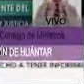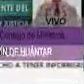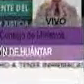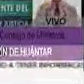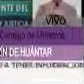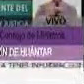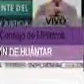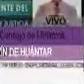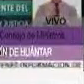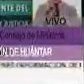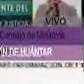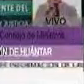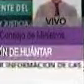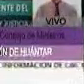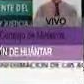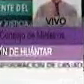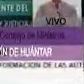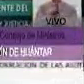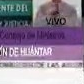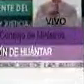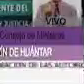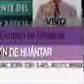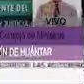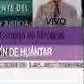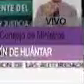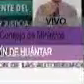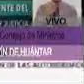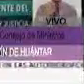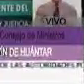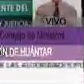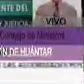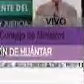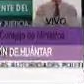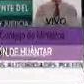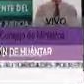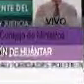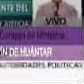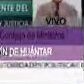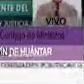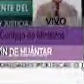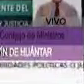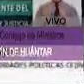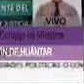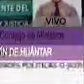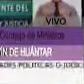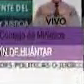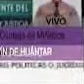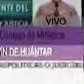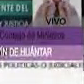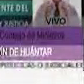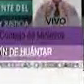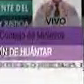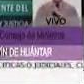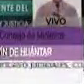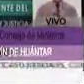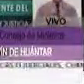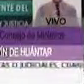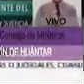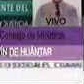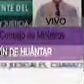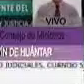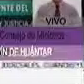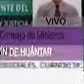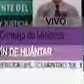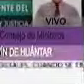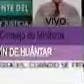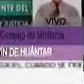instancia interna del país, no sea incoherente con lo que iba a suceder en el fuero internacional. Y